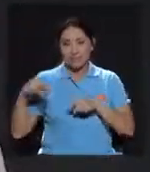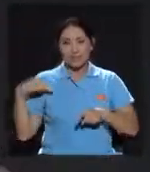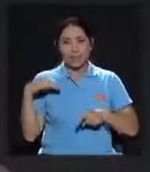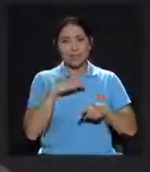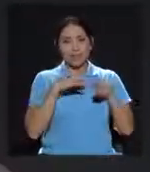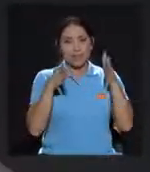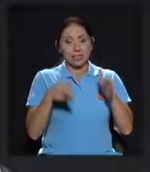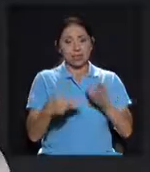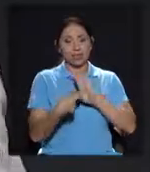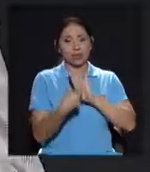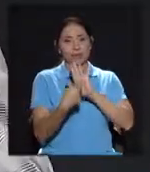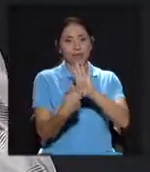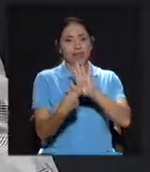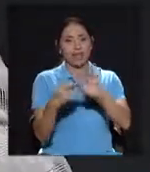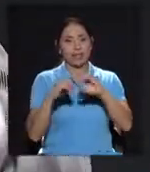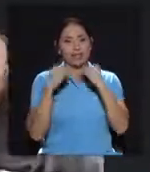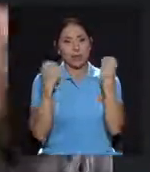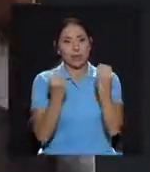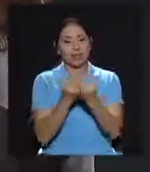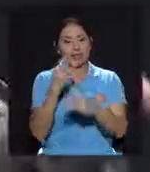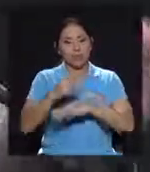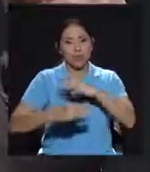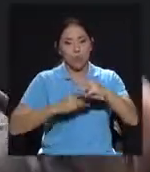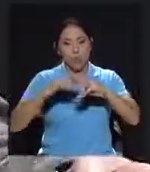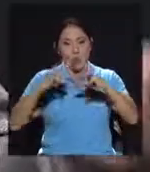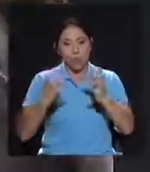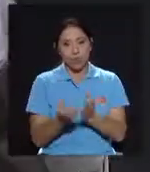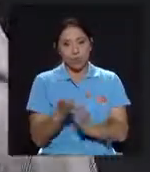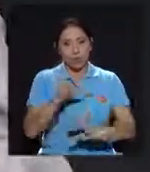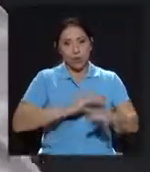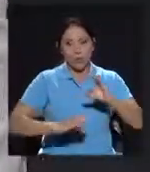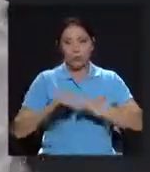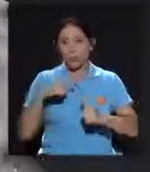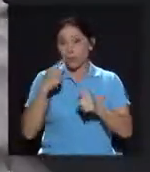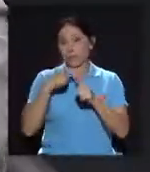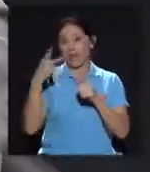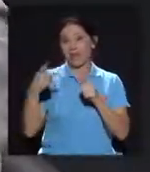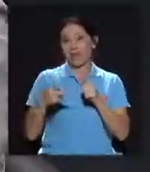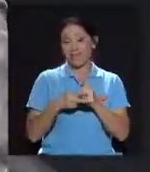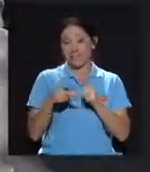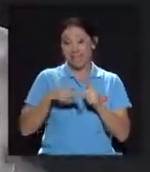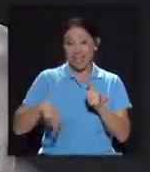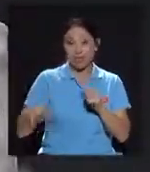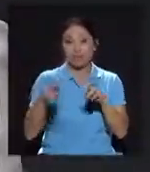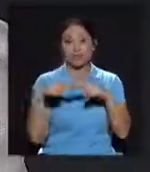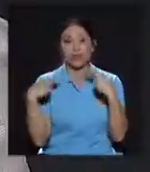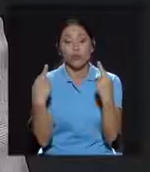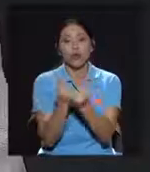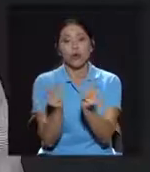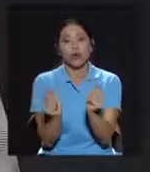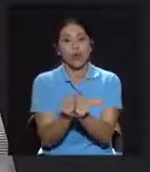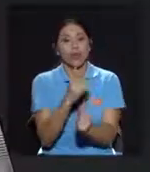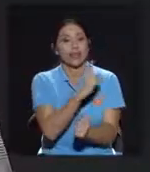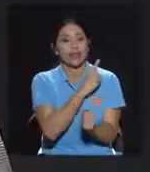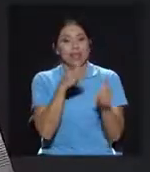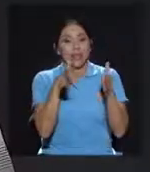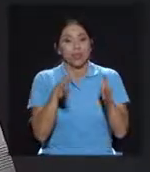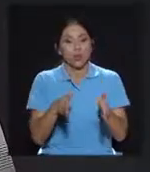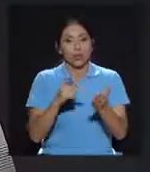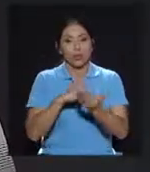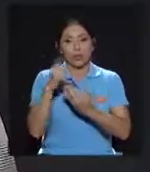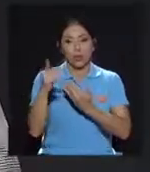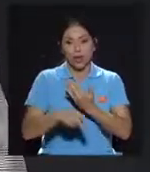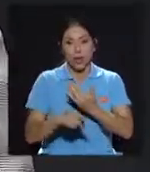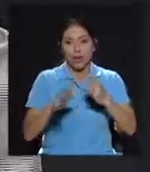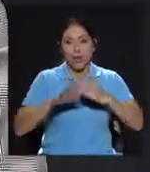en la organización mundial de comercio que por primera vez en la historia se sientan con el director de nación del programa de